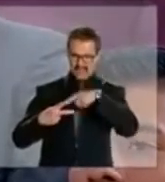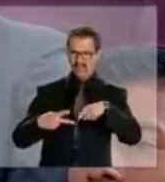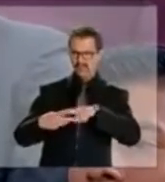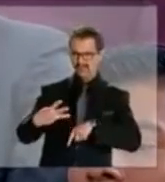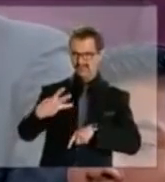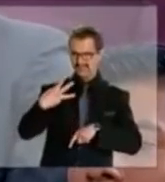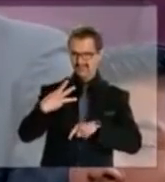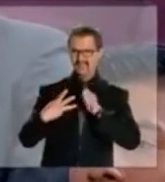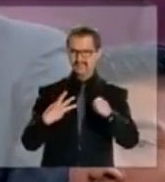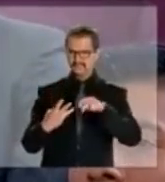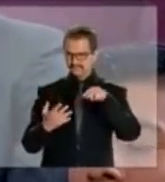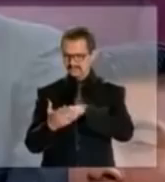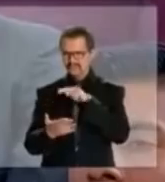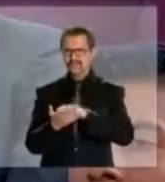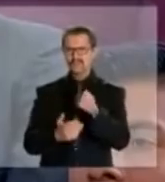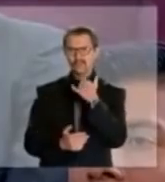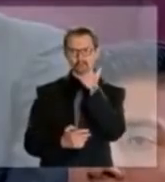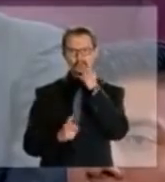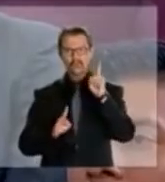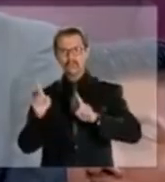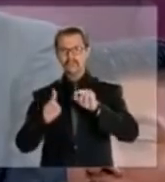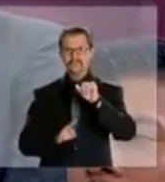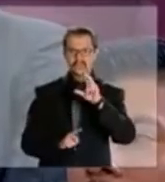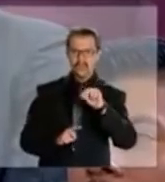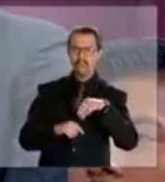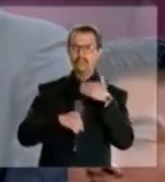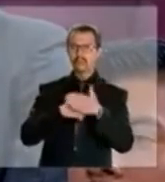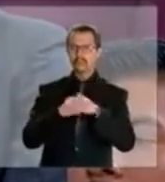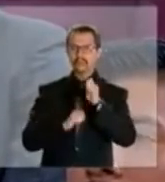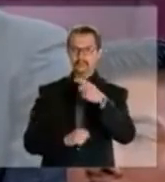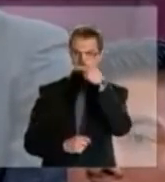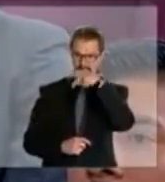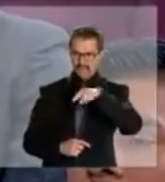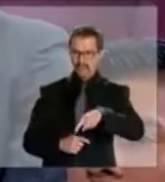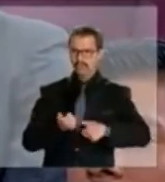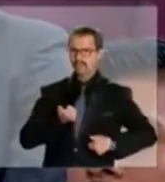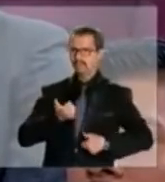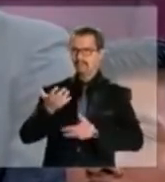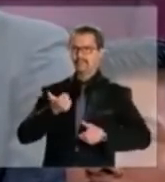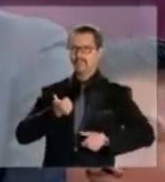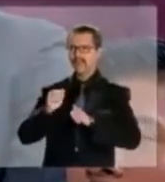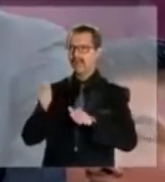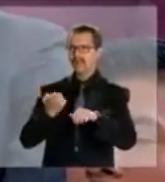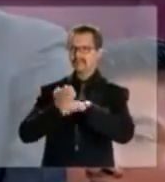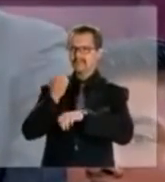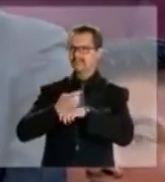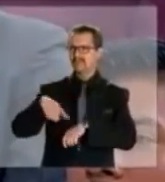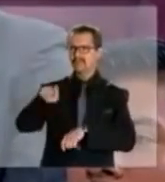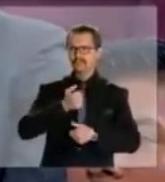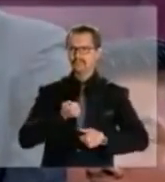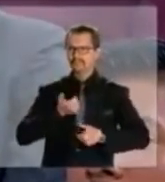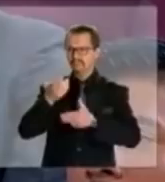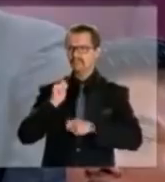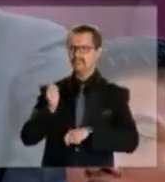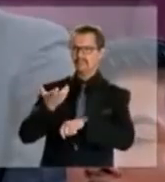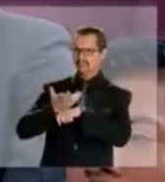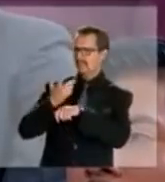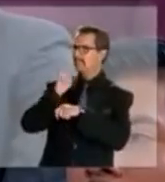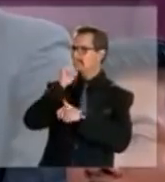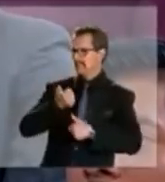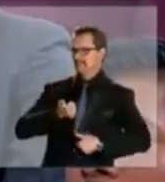para reorientar la exportación mexicana a otros estados a parte de eeuu a fin de que no nos afecte tanto la